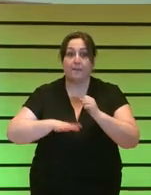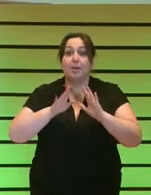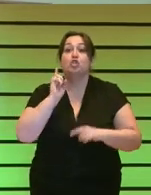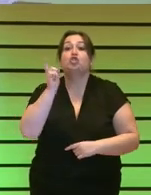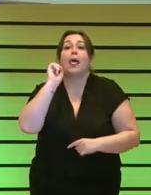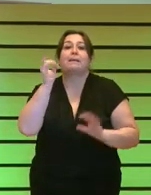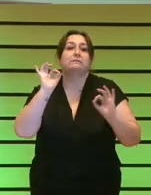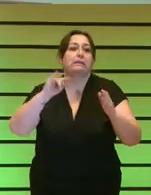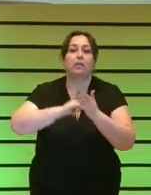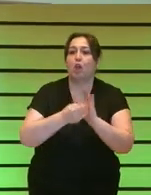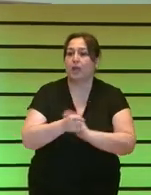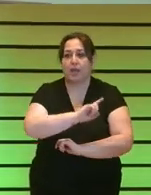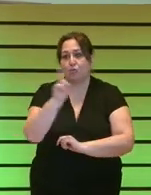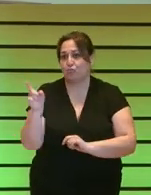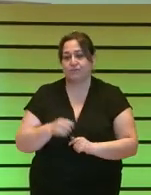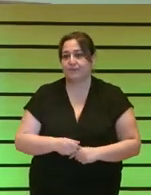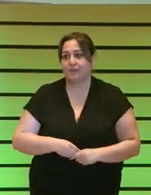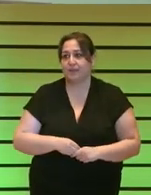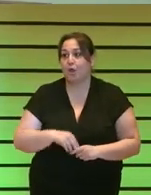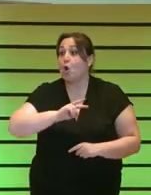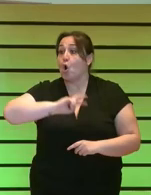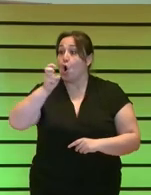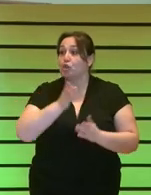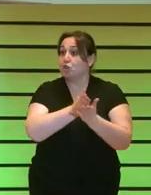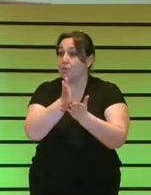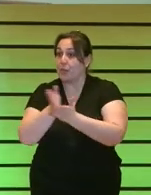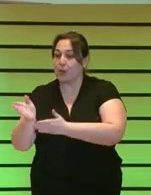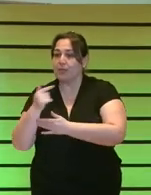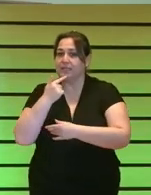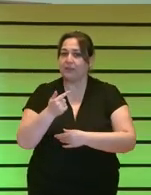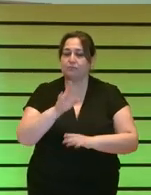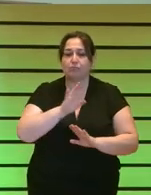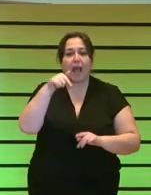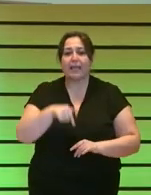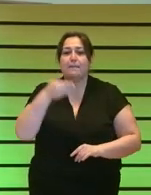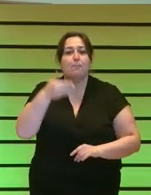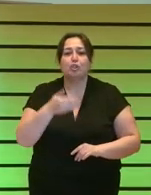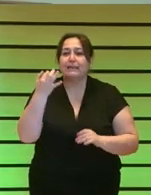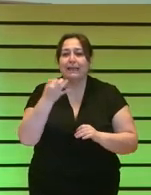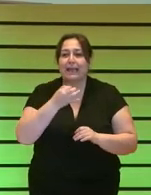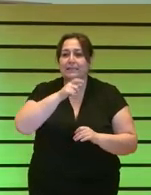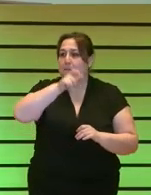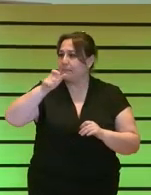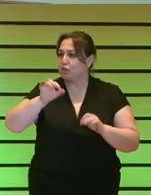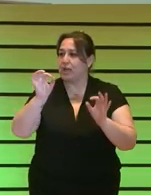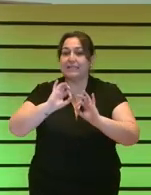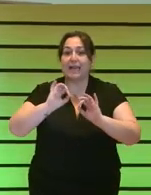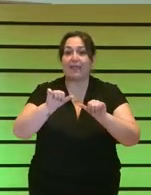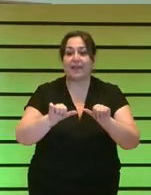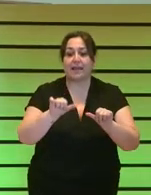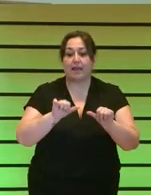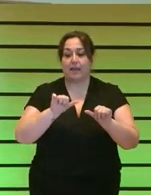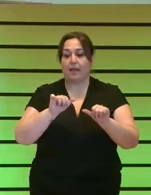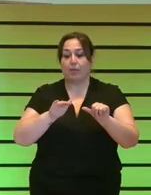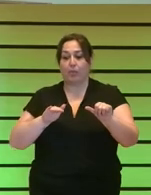tecnología hay otras opciones que dicen aquí Lo importante es que nadie se quede atrás y entonces aparece el término de